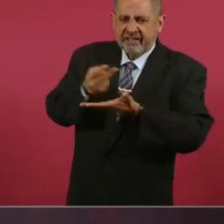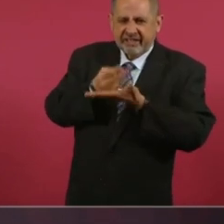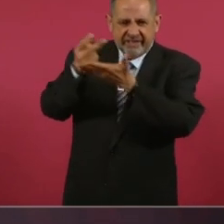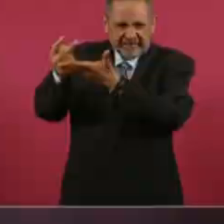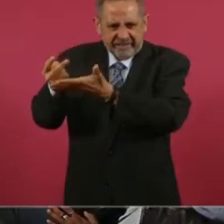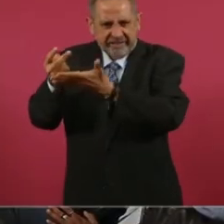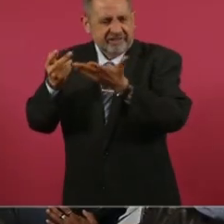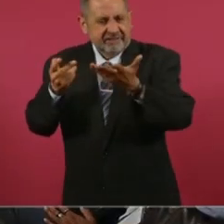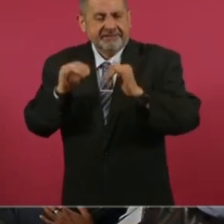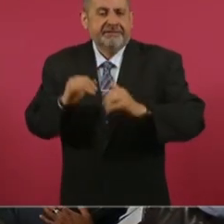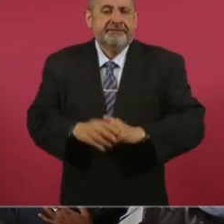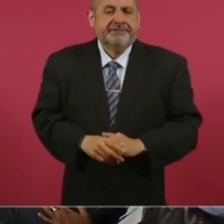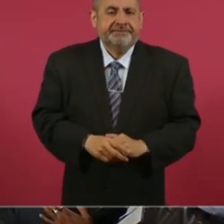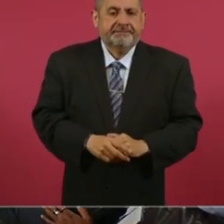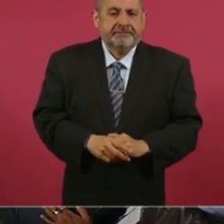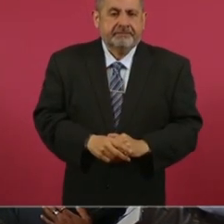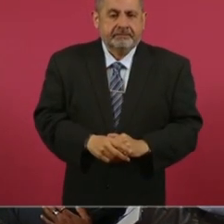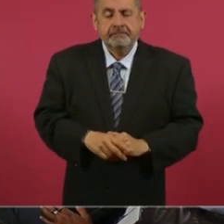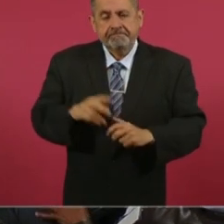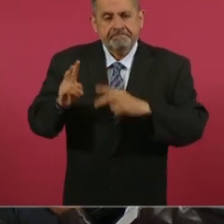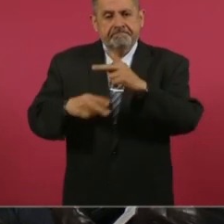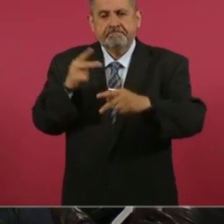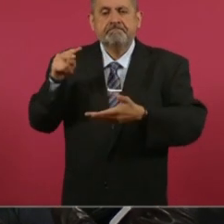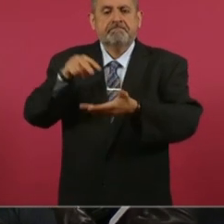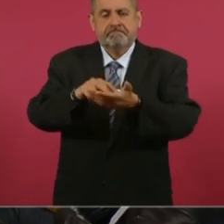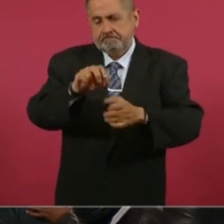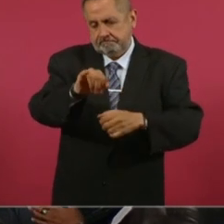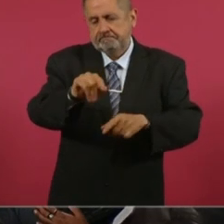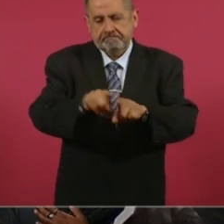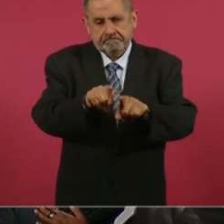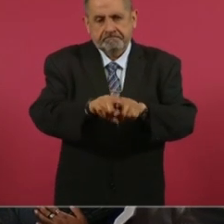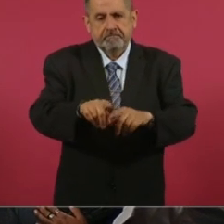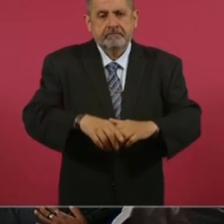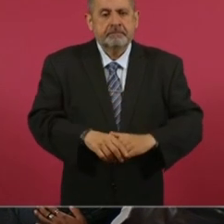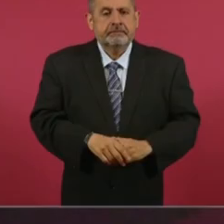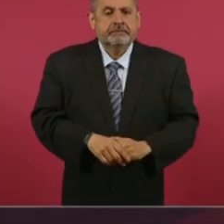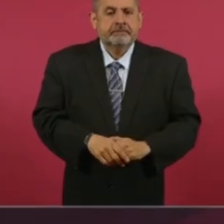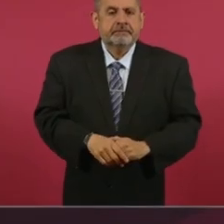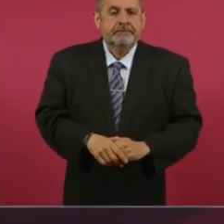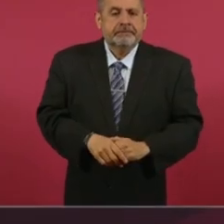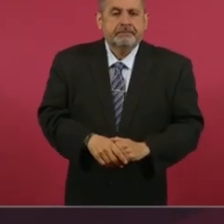Sí, sí, van a estar ellos ahí. Y